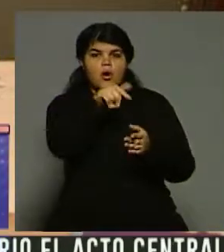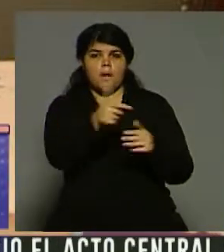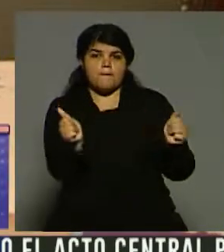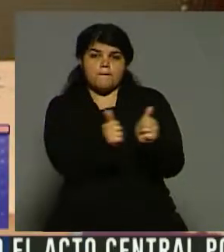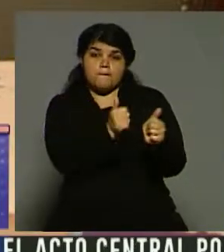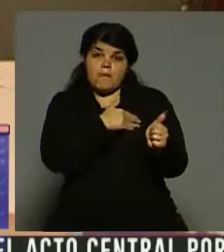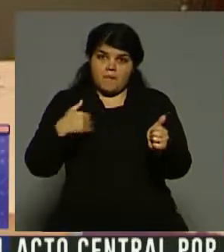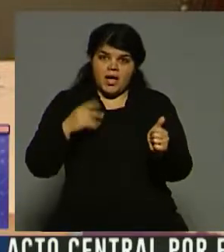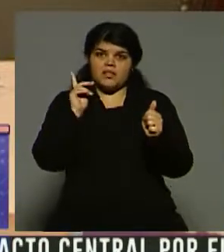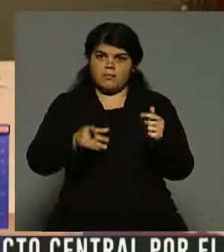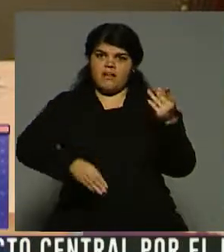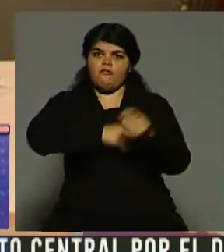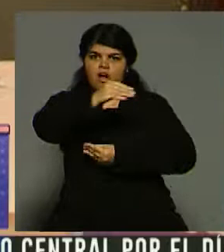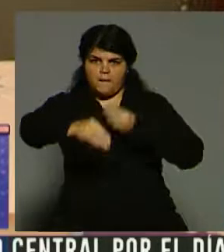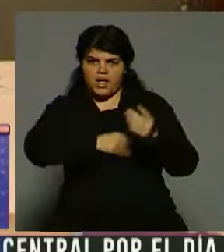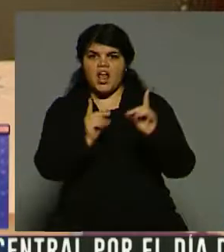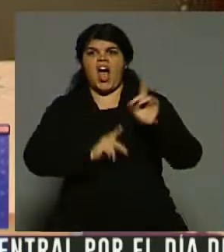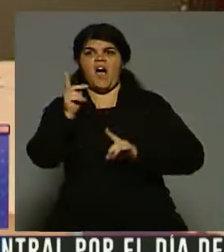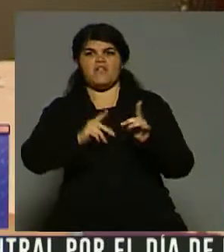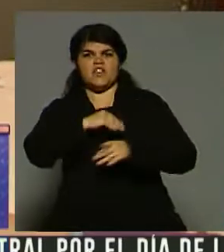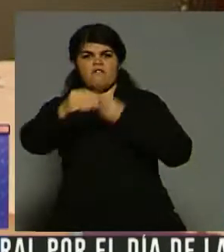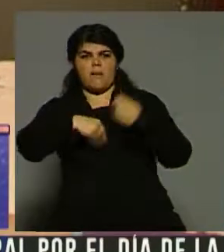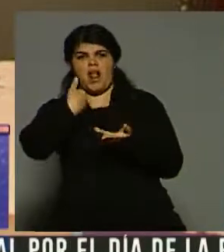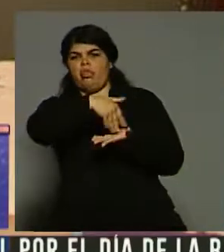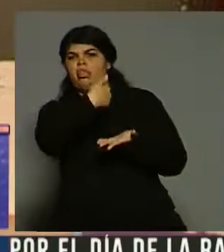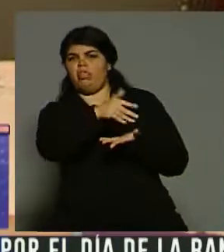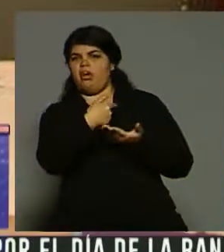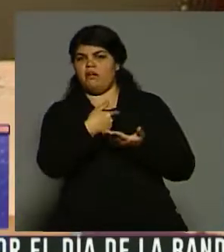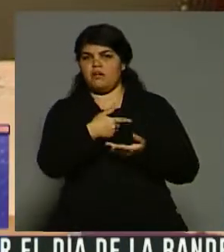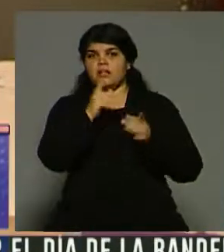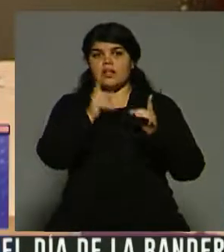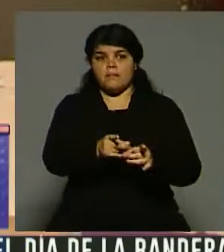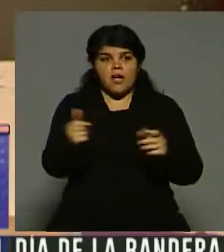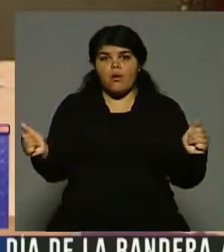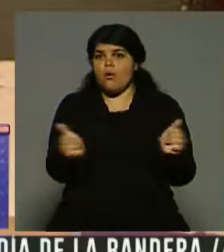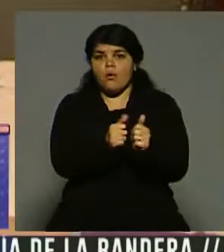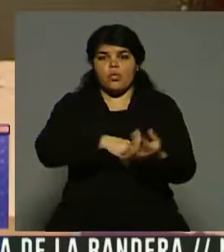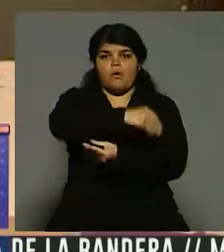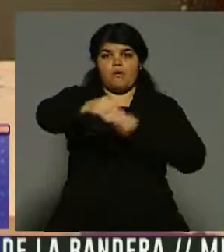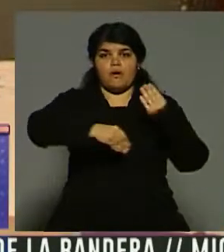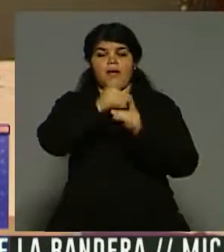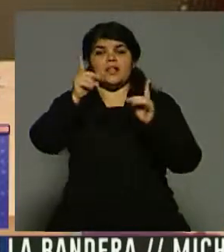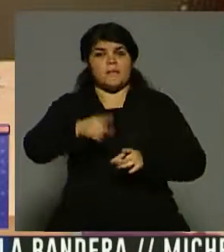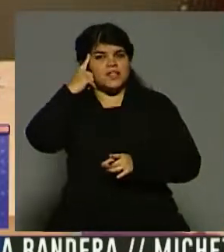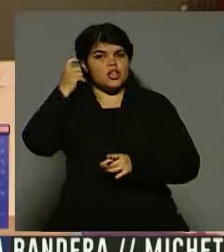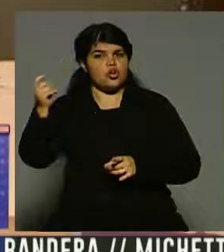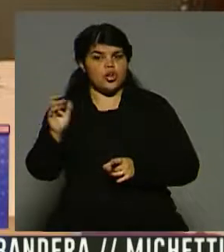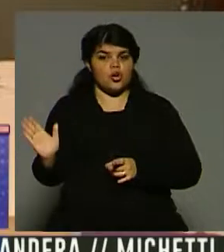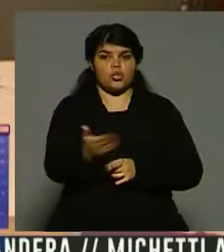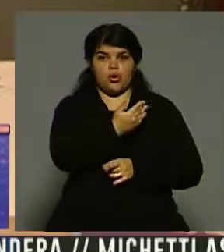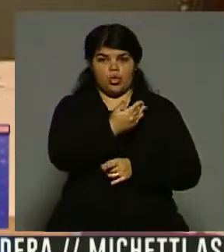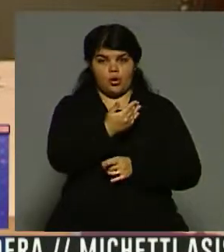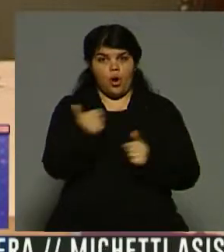la familia que a veces la rechaza, y trabajar a nivel psicológico con ellos y